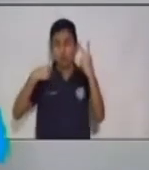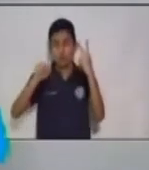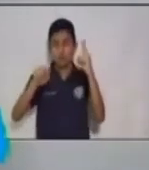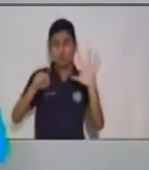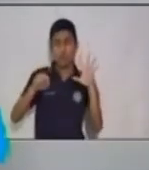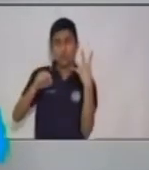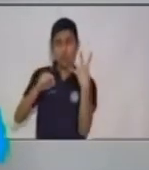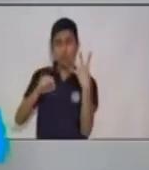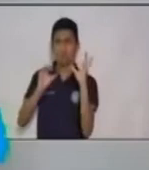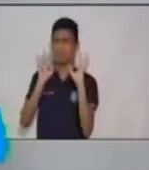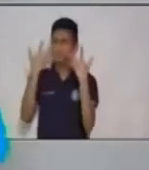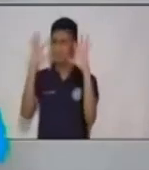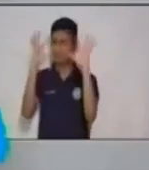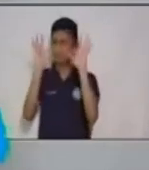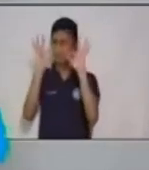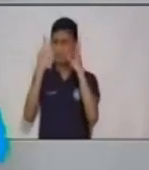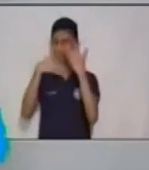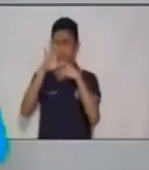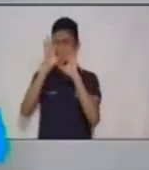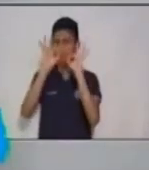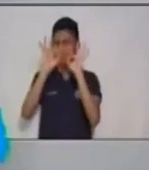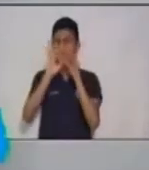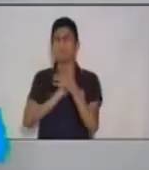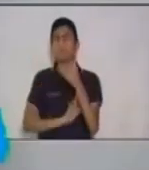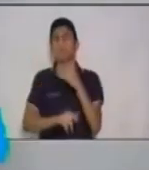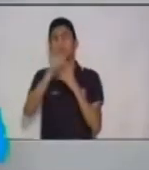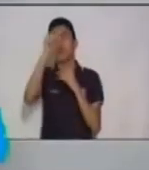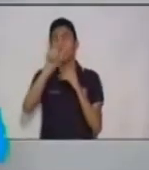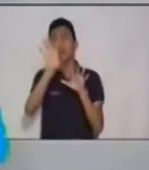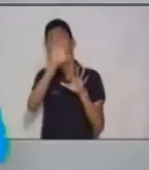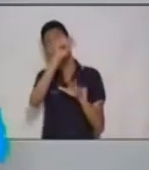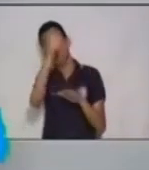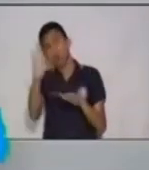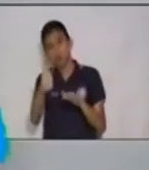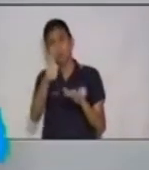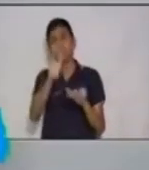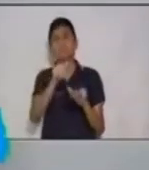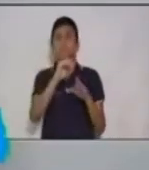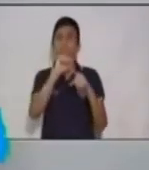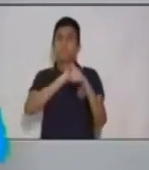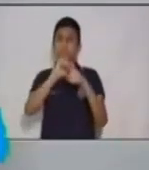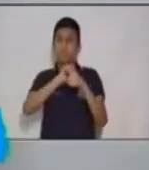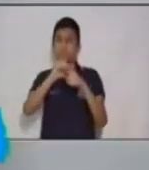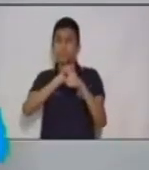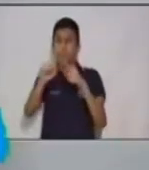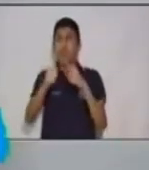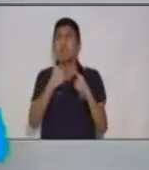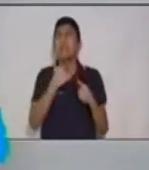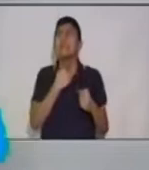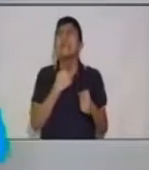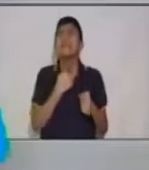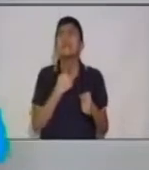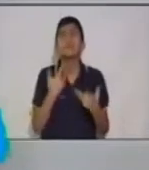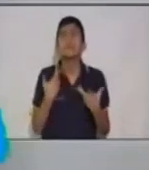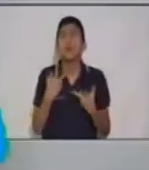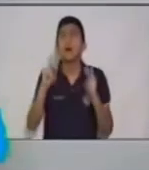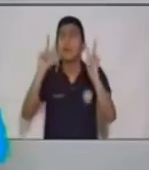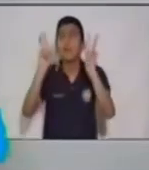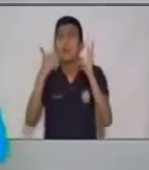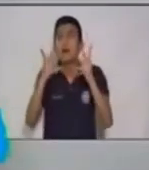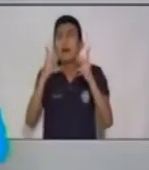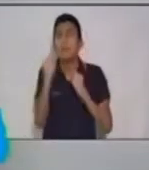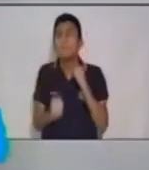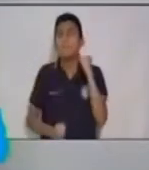el 14. ¡Felicitaciones! Vamos muy bien. Vamos al siguiente, que es a los que les gusta